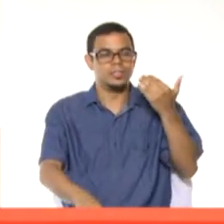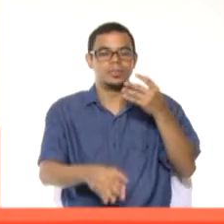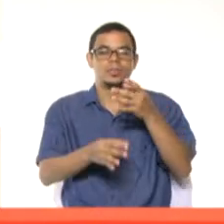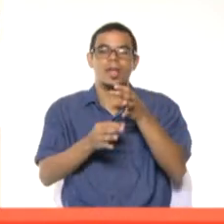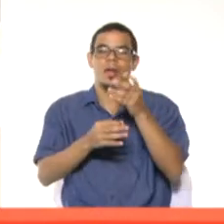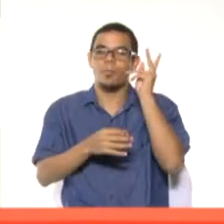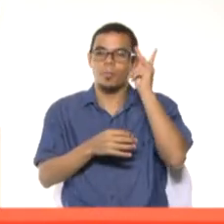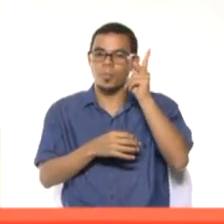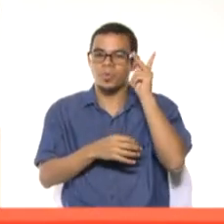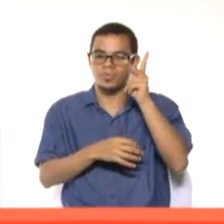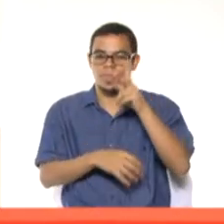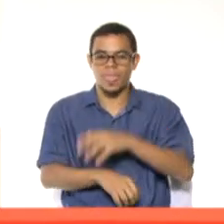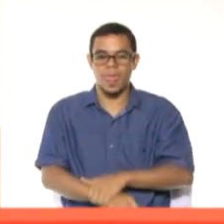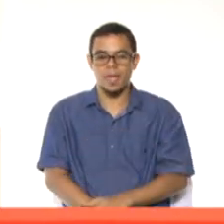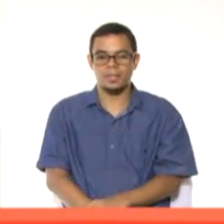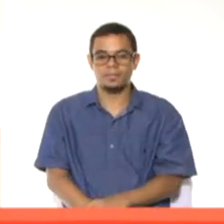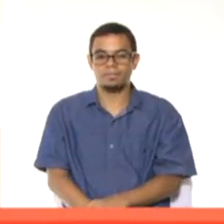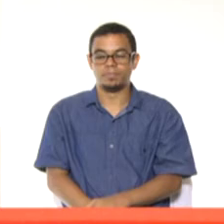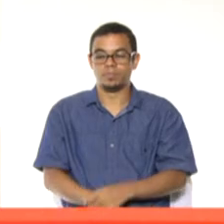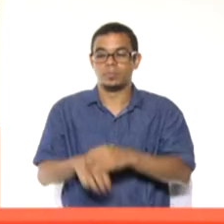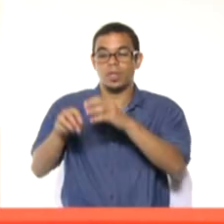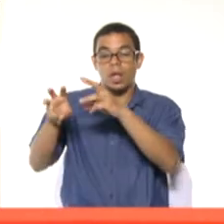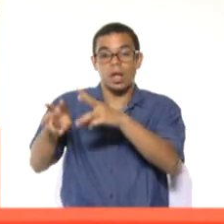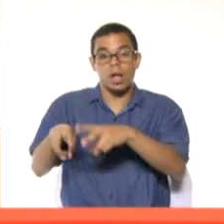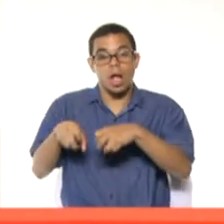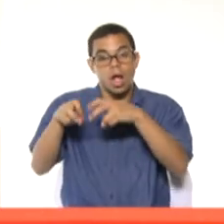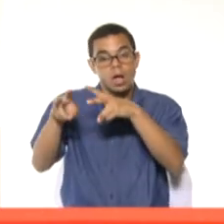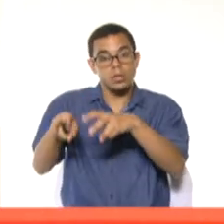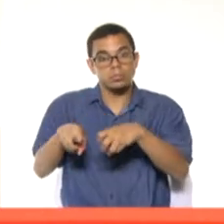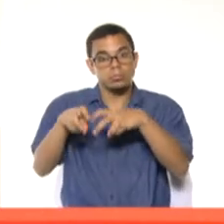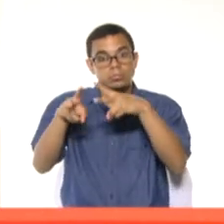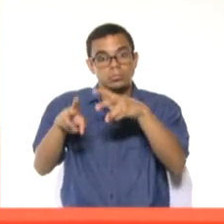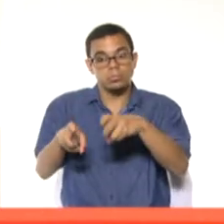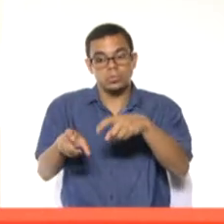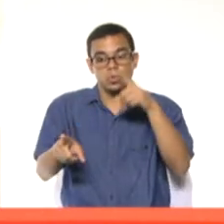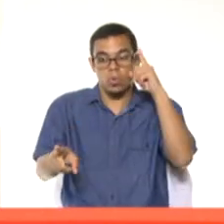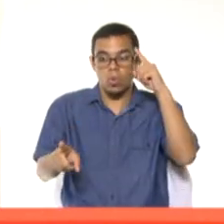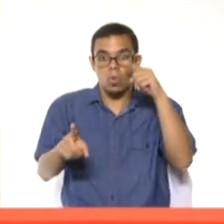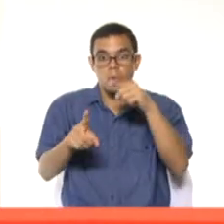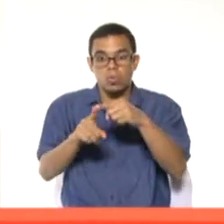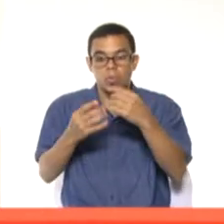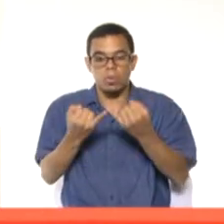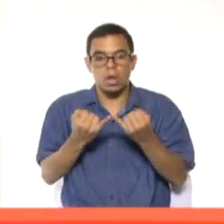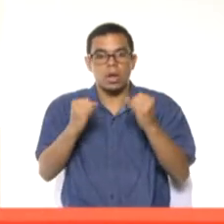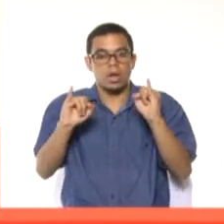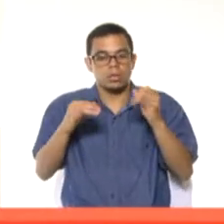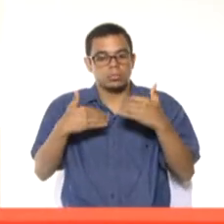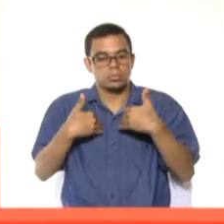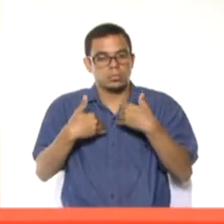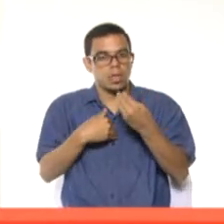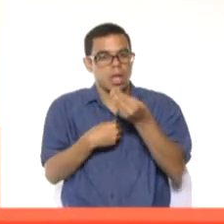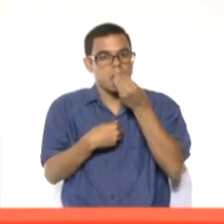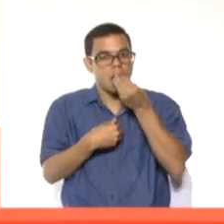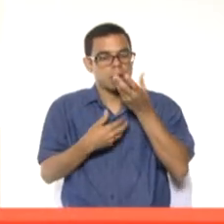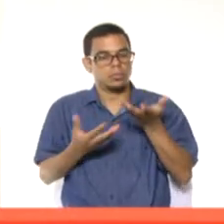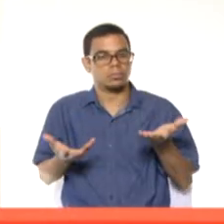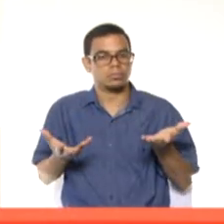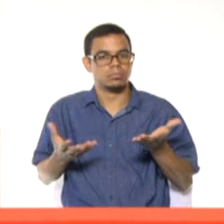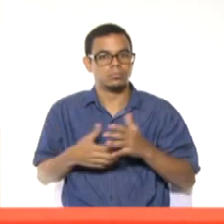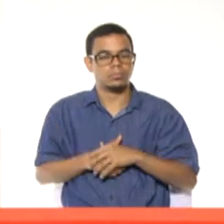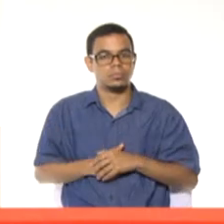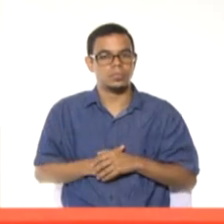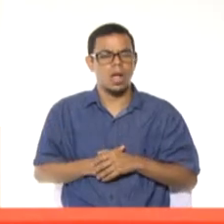compañeros, que es la agricultura como estrategia para la independencia